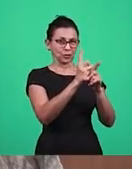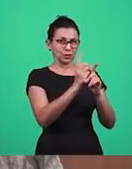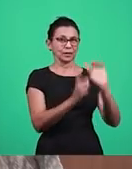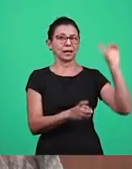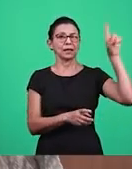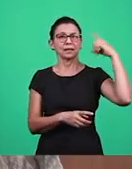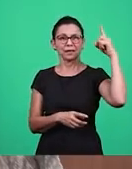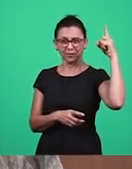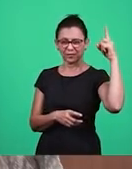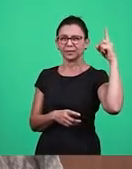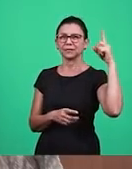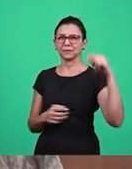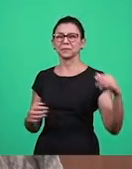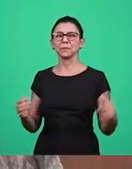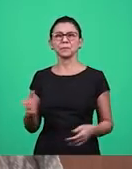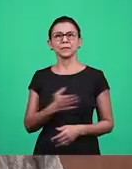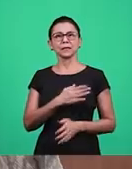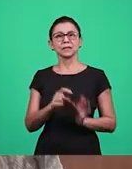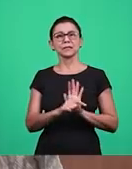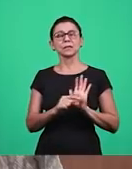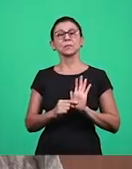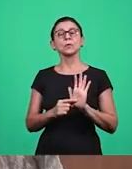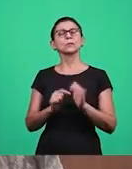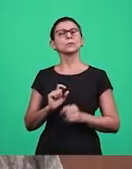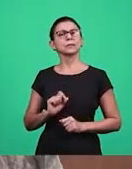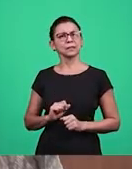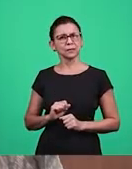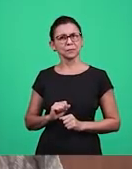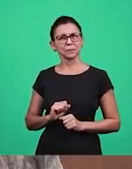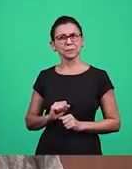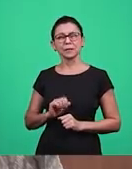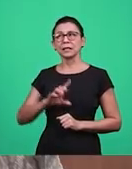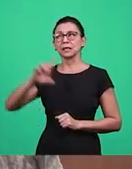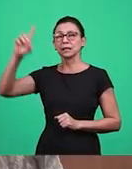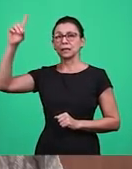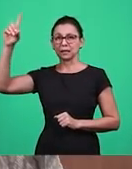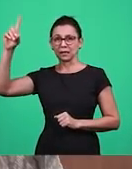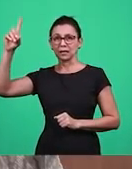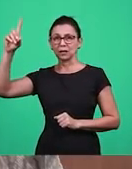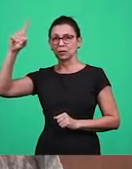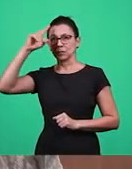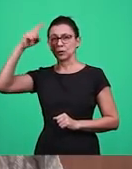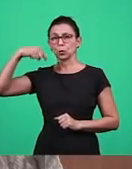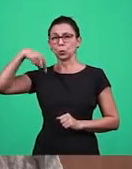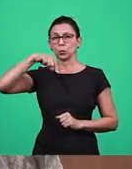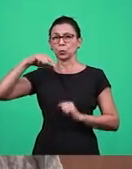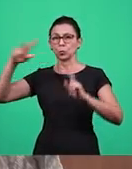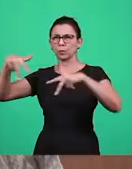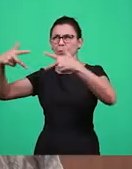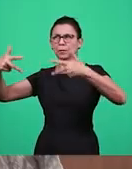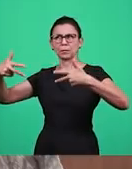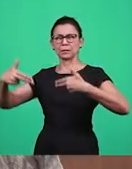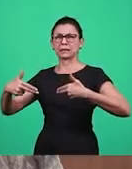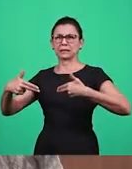este versículo, que nos habla de un regalo que envió Dios a David. Natán le